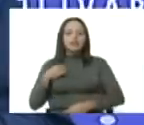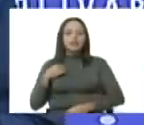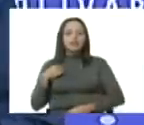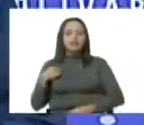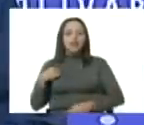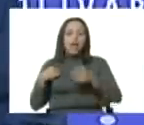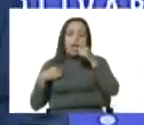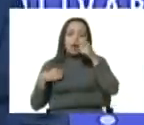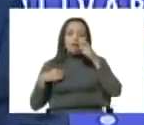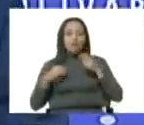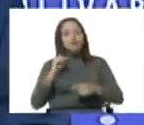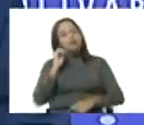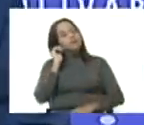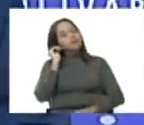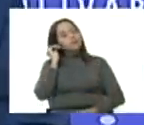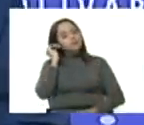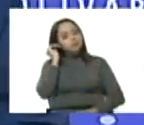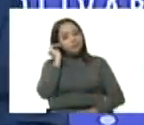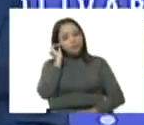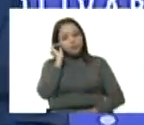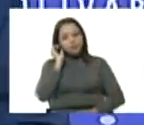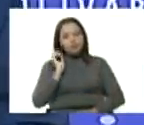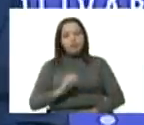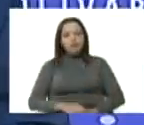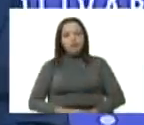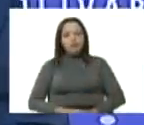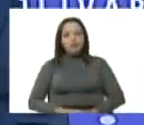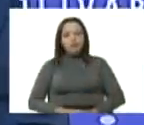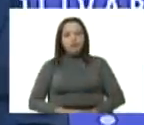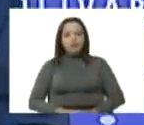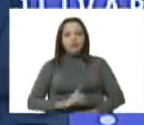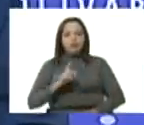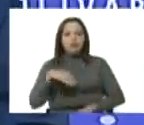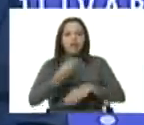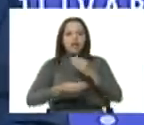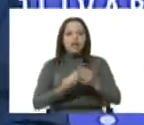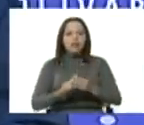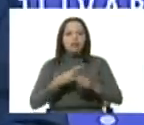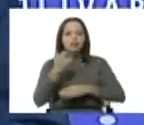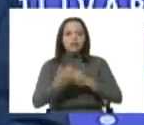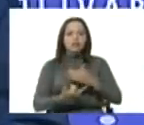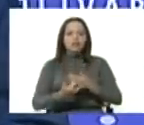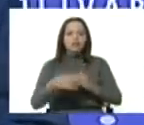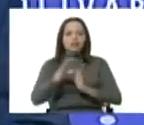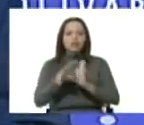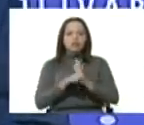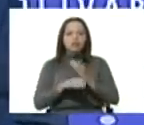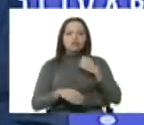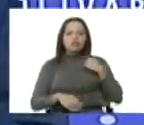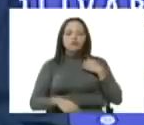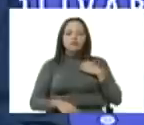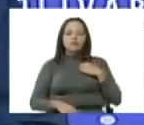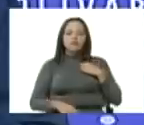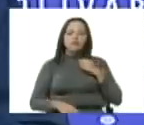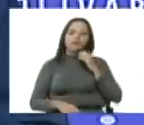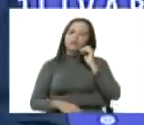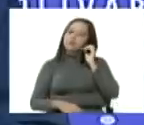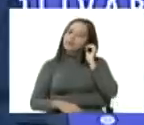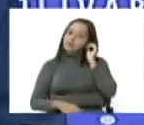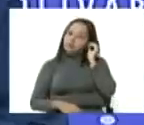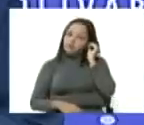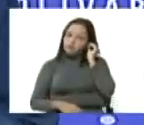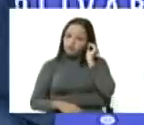pueblo en base a la Constitución y a la ley, cumplimiento de este proyecto constitucional, cumplimiento de las leyes